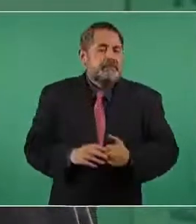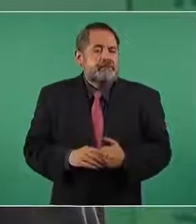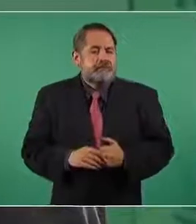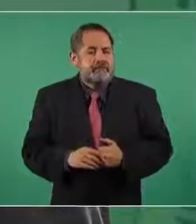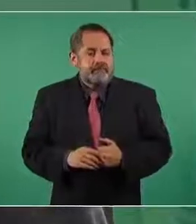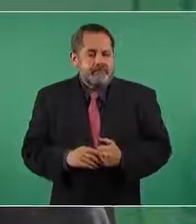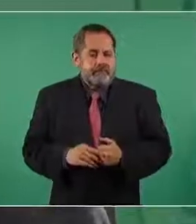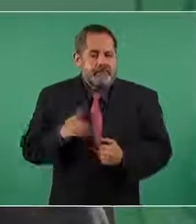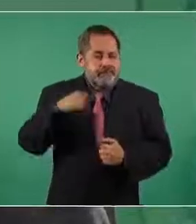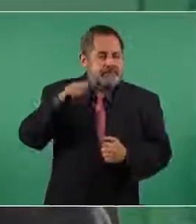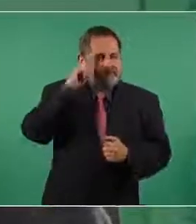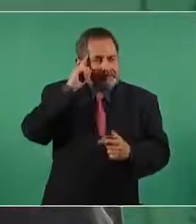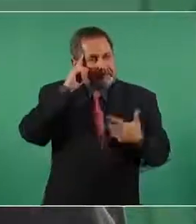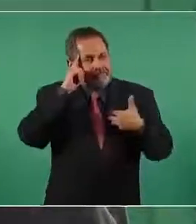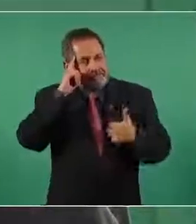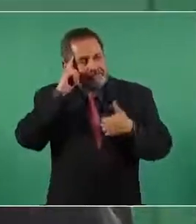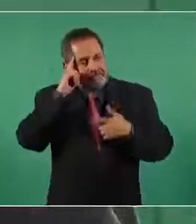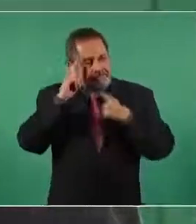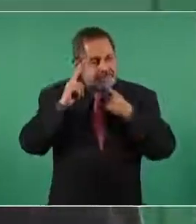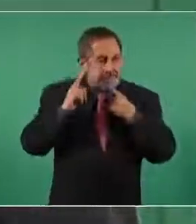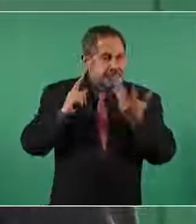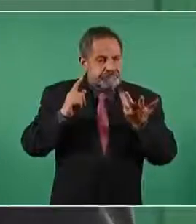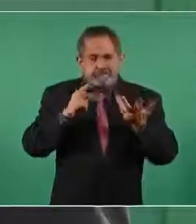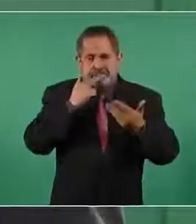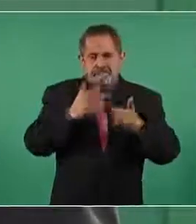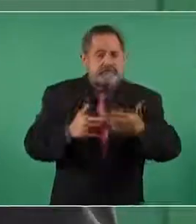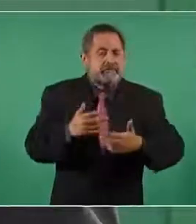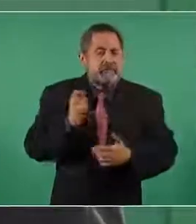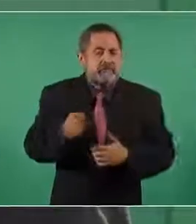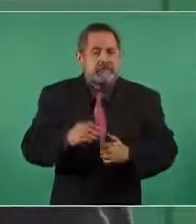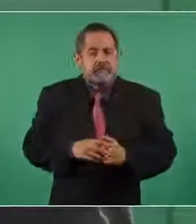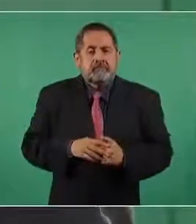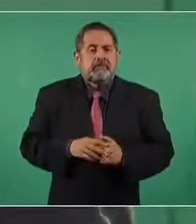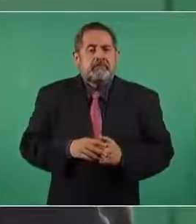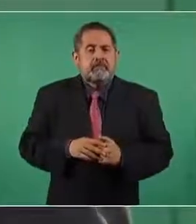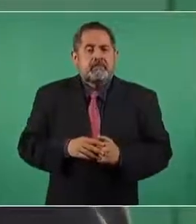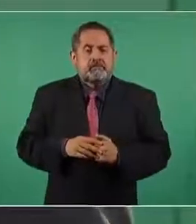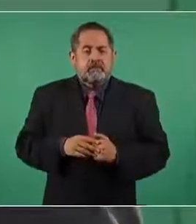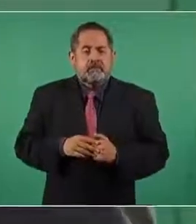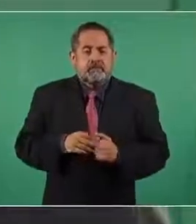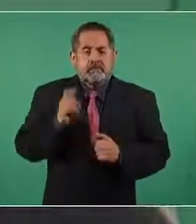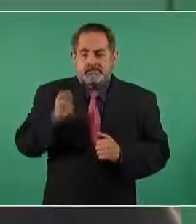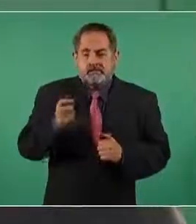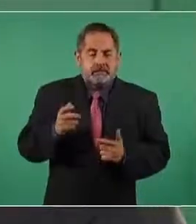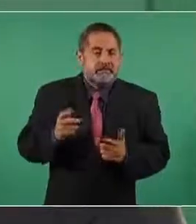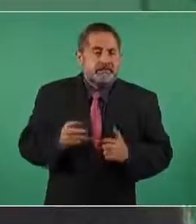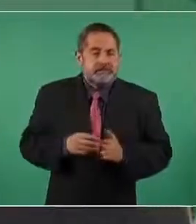Y ya se está entendiendo, y no solo es